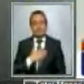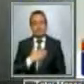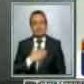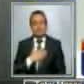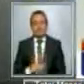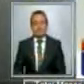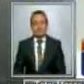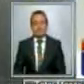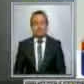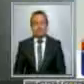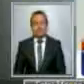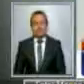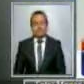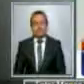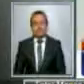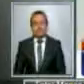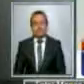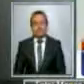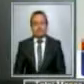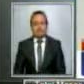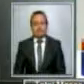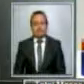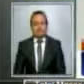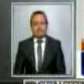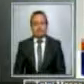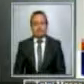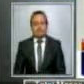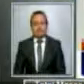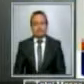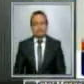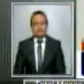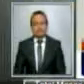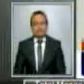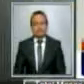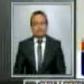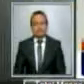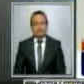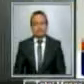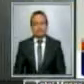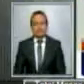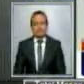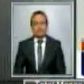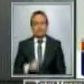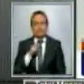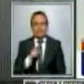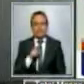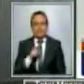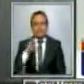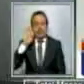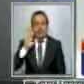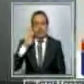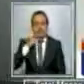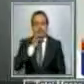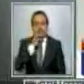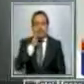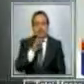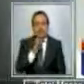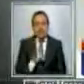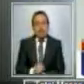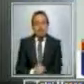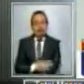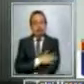inmerecido se qura la candidata presidencial ojos baja la